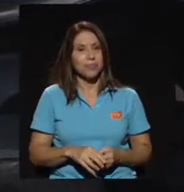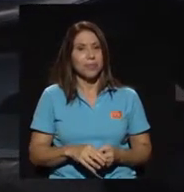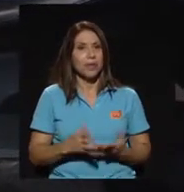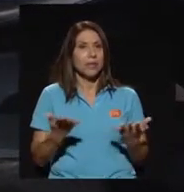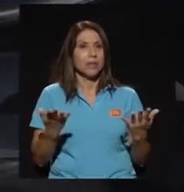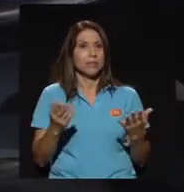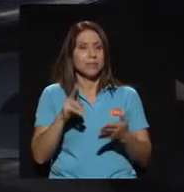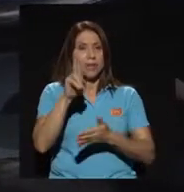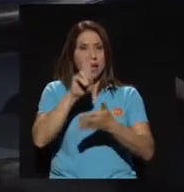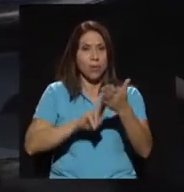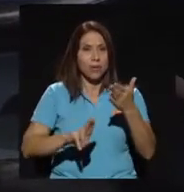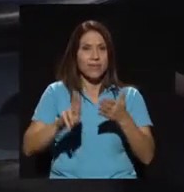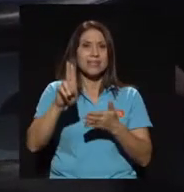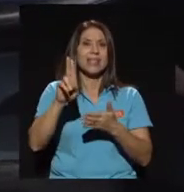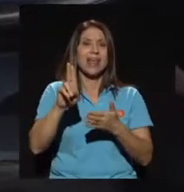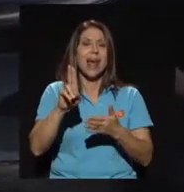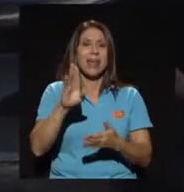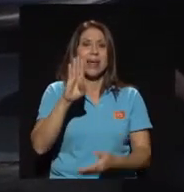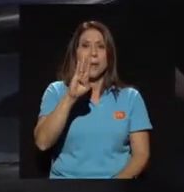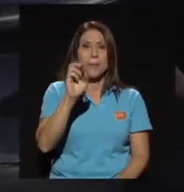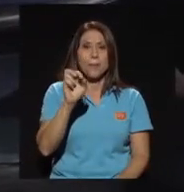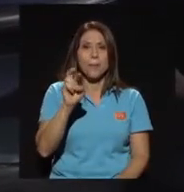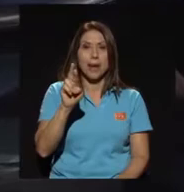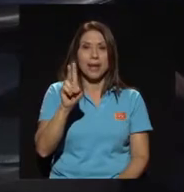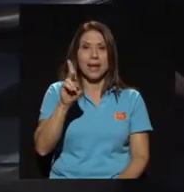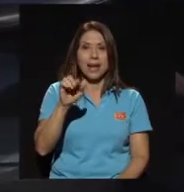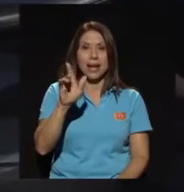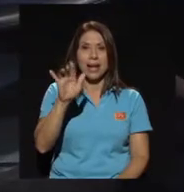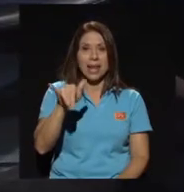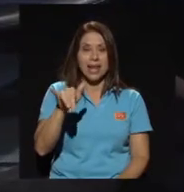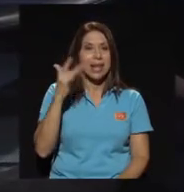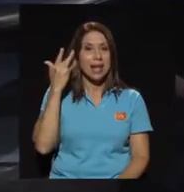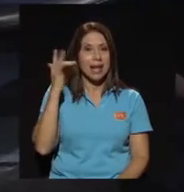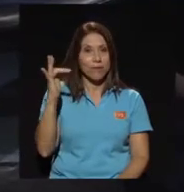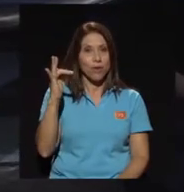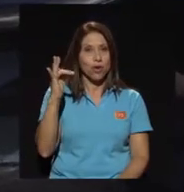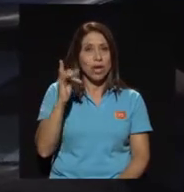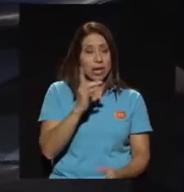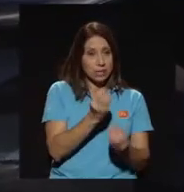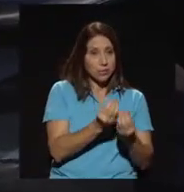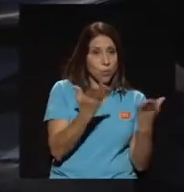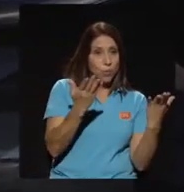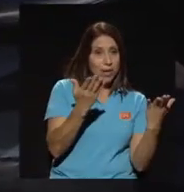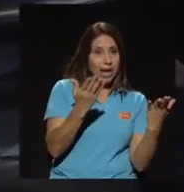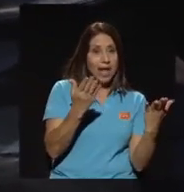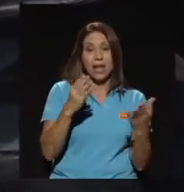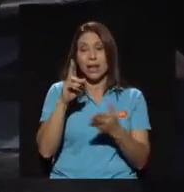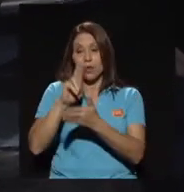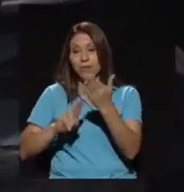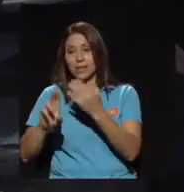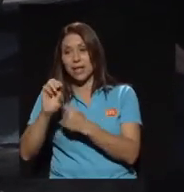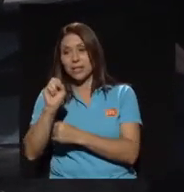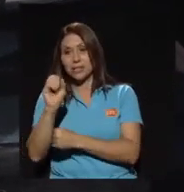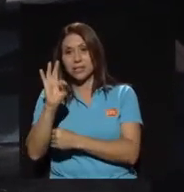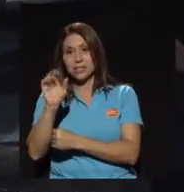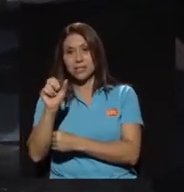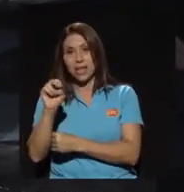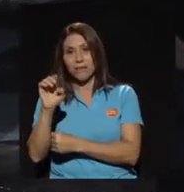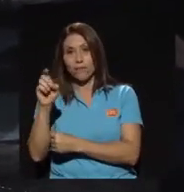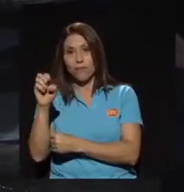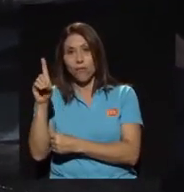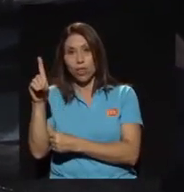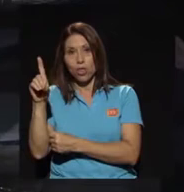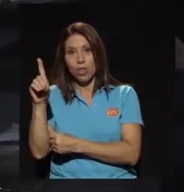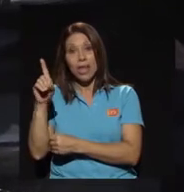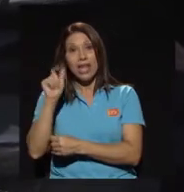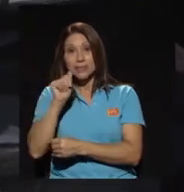la Universidad Berkeley, California, es una universidad pública, y la Universidad Stanford es una universidad privada, pero los estudiantes pueden tomar cursos en una